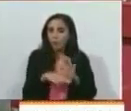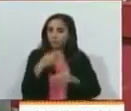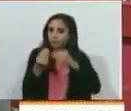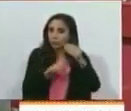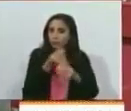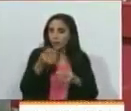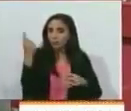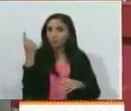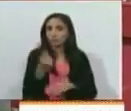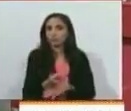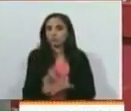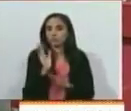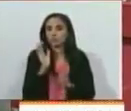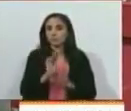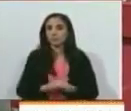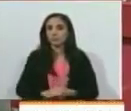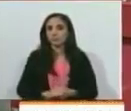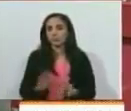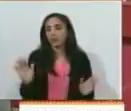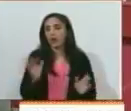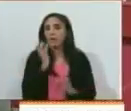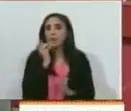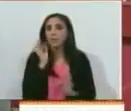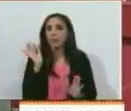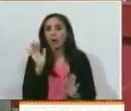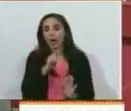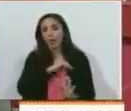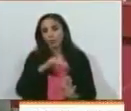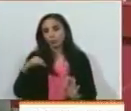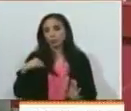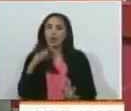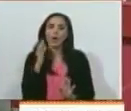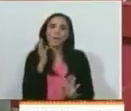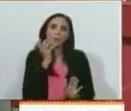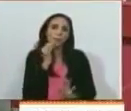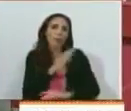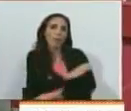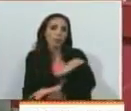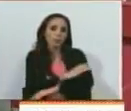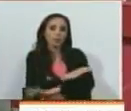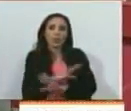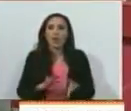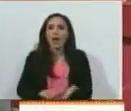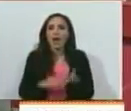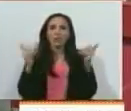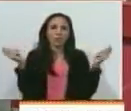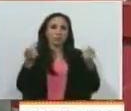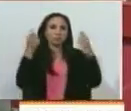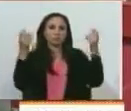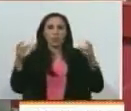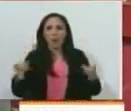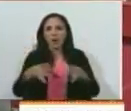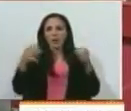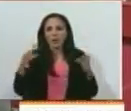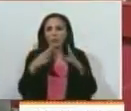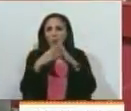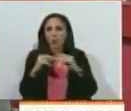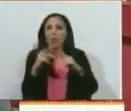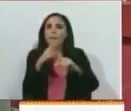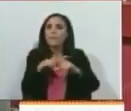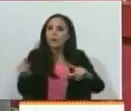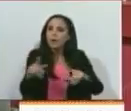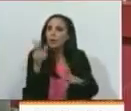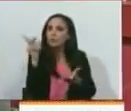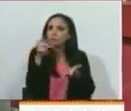que la cosa es, bueno, nosotros protestamos, pero sin elecciones, pues. Después de ellos llamar